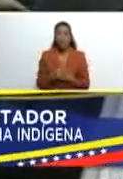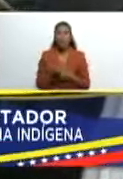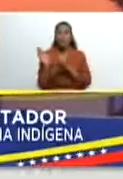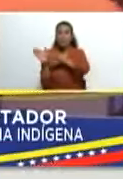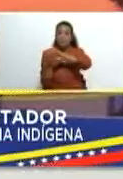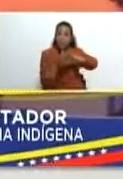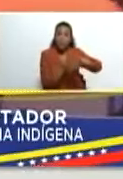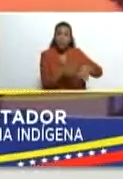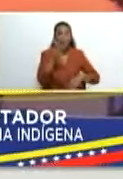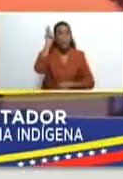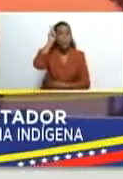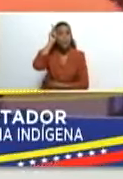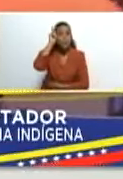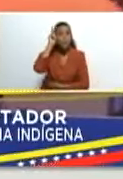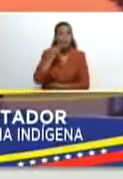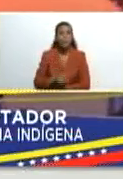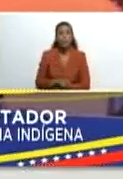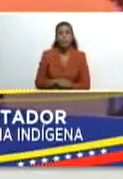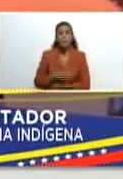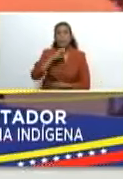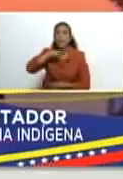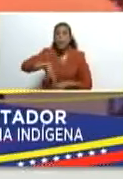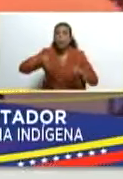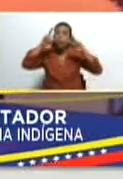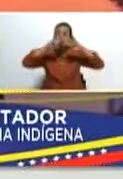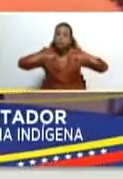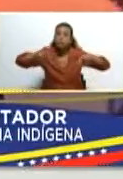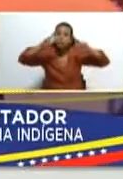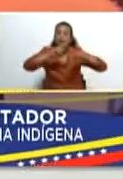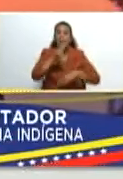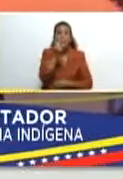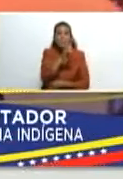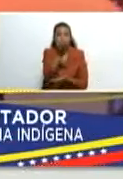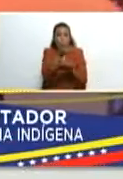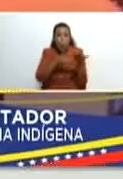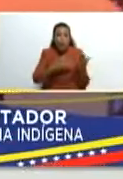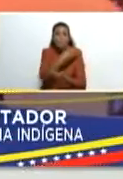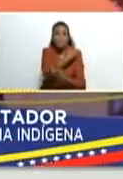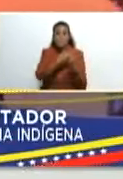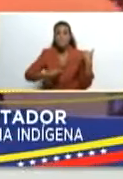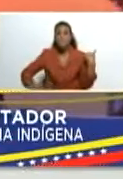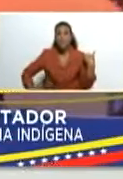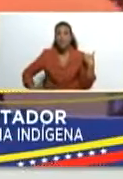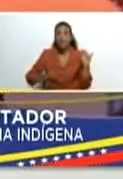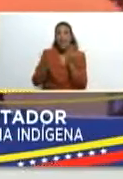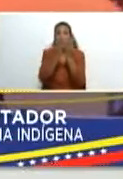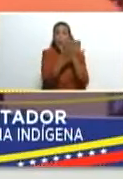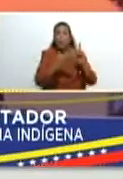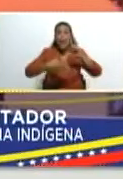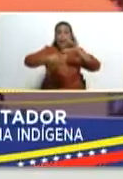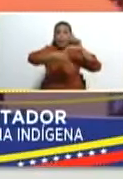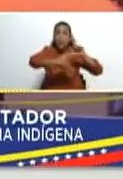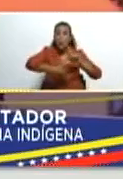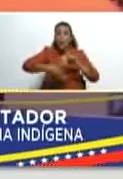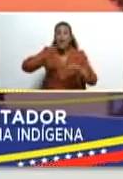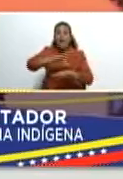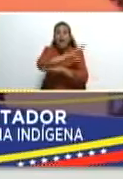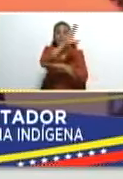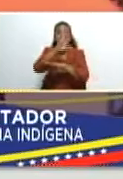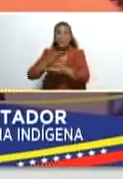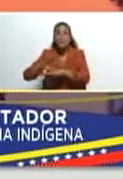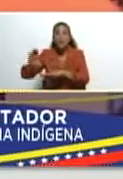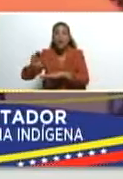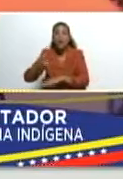Igualmente está el profesor, historiador, investigador y presidente del Centro de Estudios Latinoamericanos y